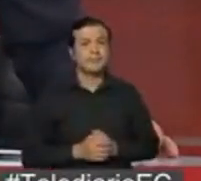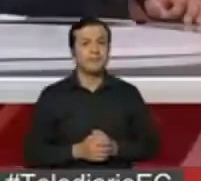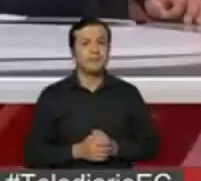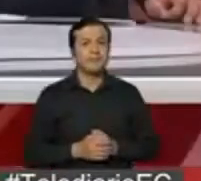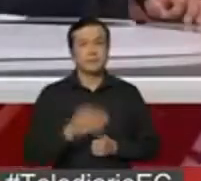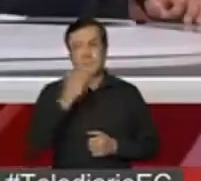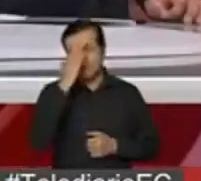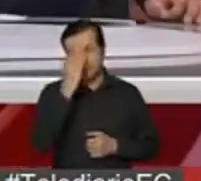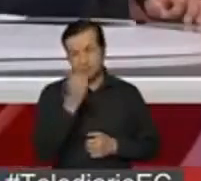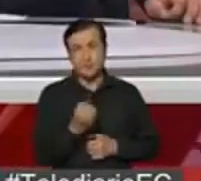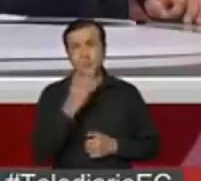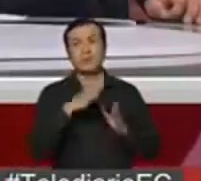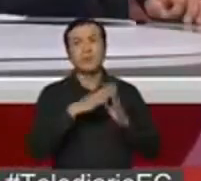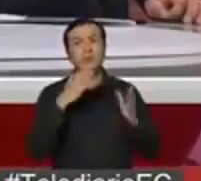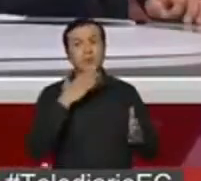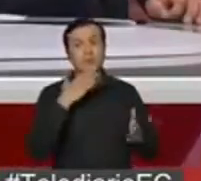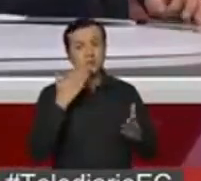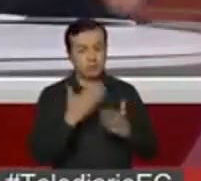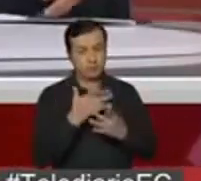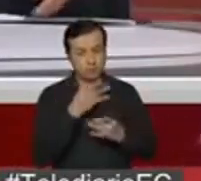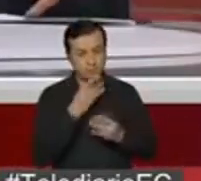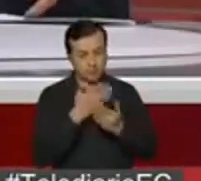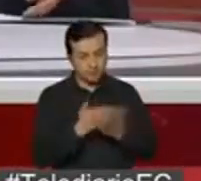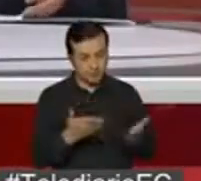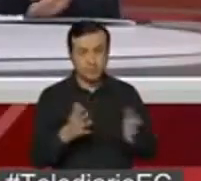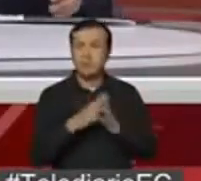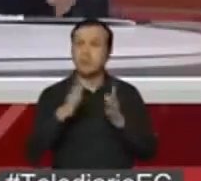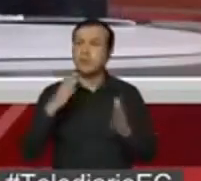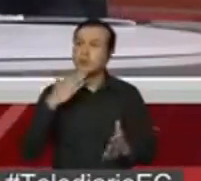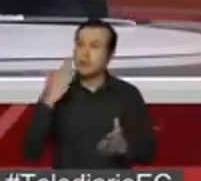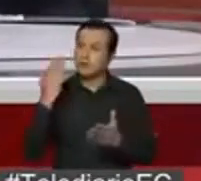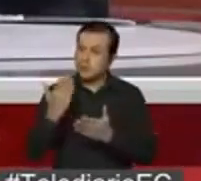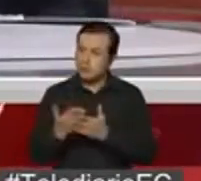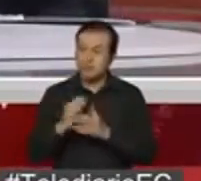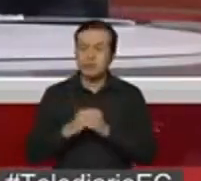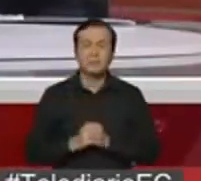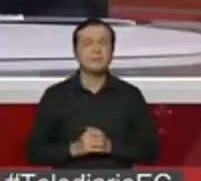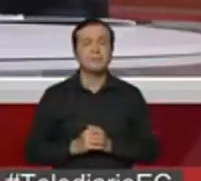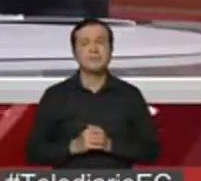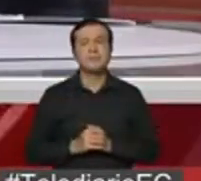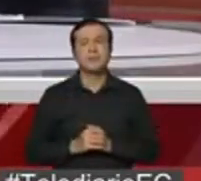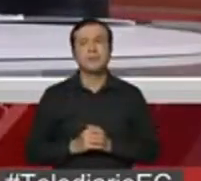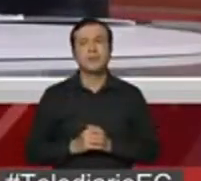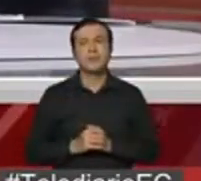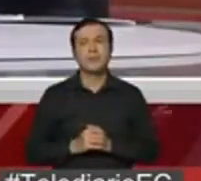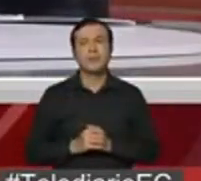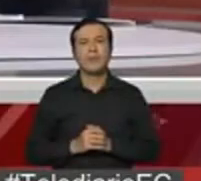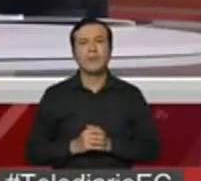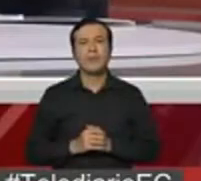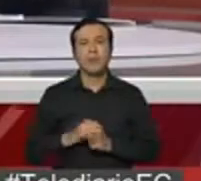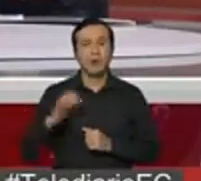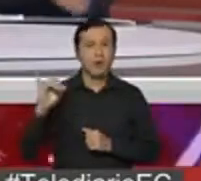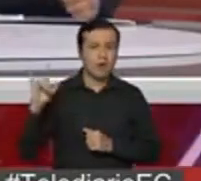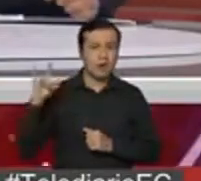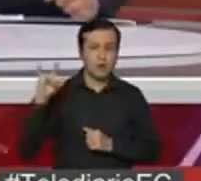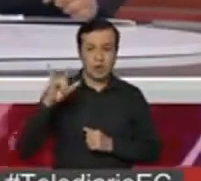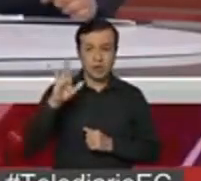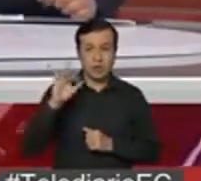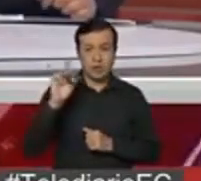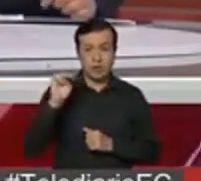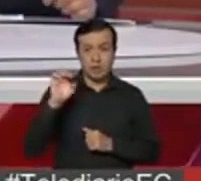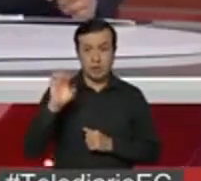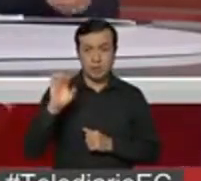Buenos días, muchas gracias por la invitación. A sus órdenes. Muchas gracias, muy gentil. Bueno, ¿cómo podría afectar eventualmente la salida de operaciones de Tame a